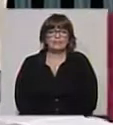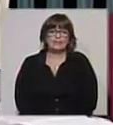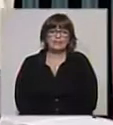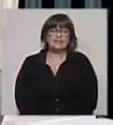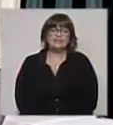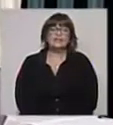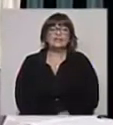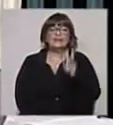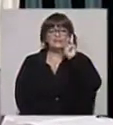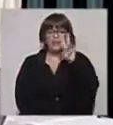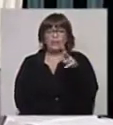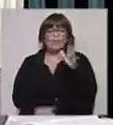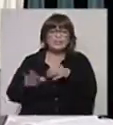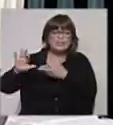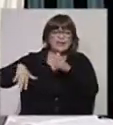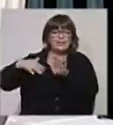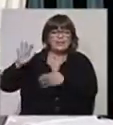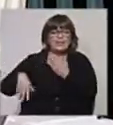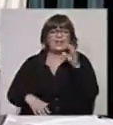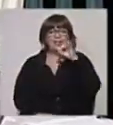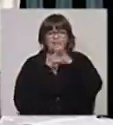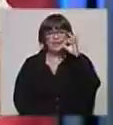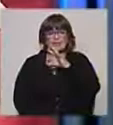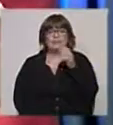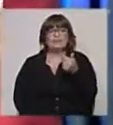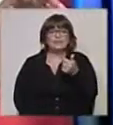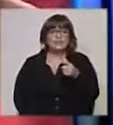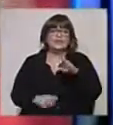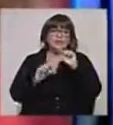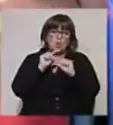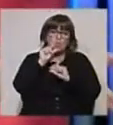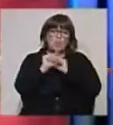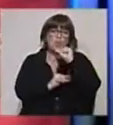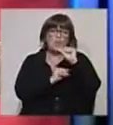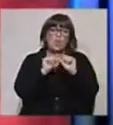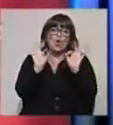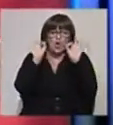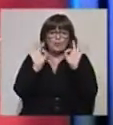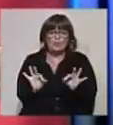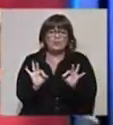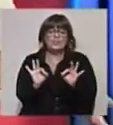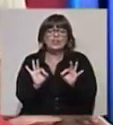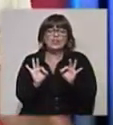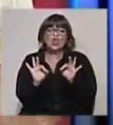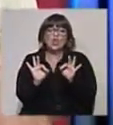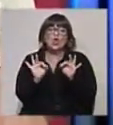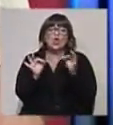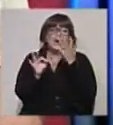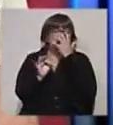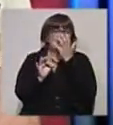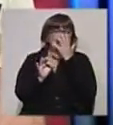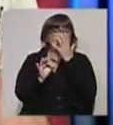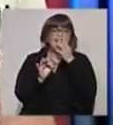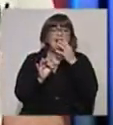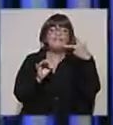Ahí estaban las llamadas de Durazno. Y bueno, y lentamente como que se van completando los grandes eventos de carnaval de